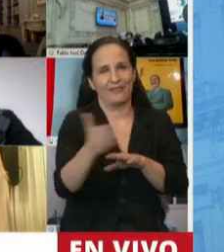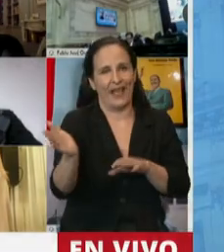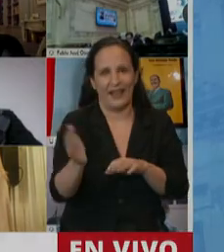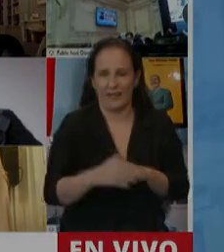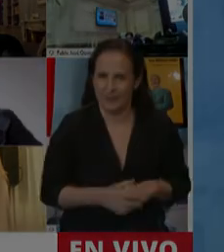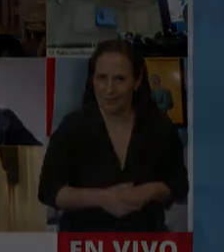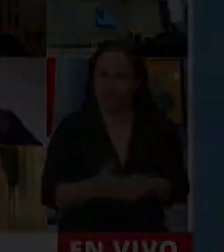Gracias, diputada.